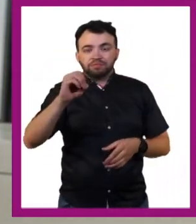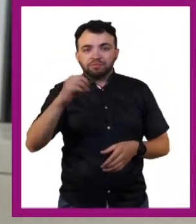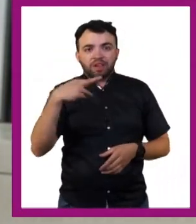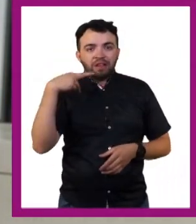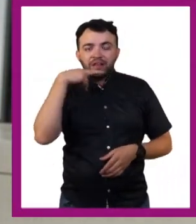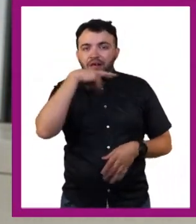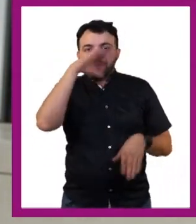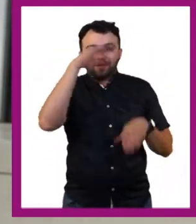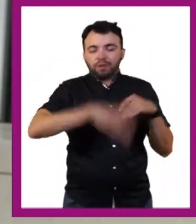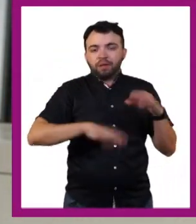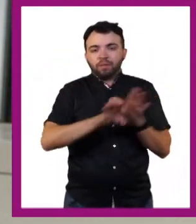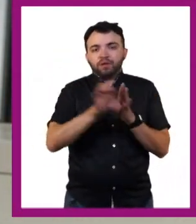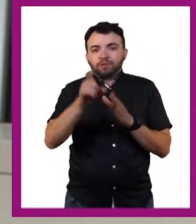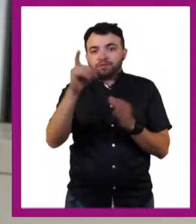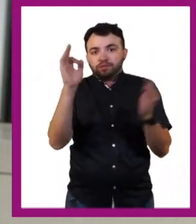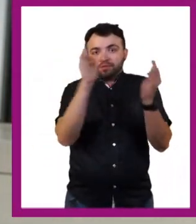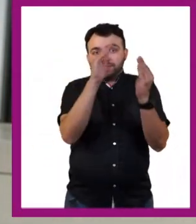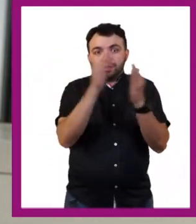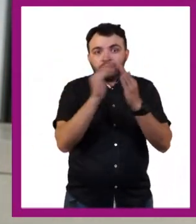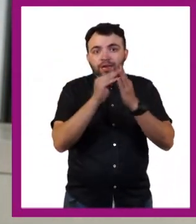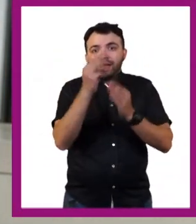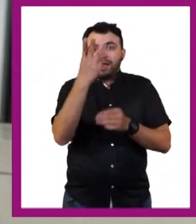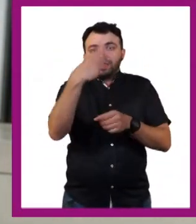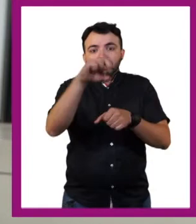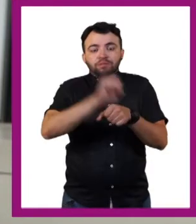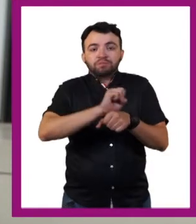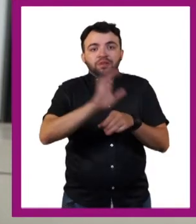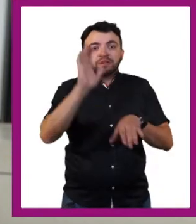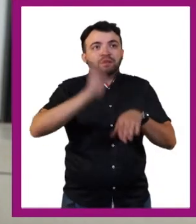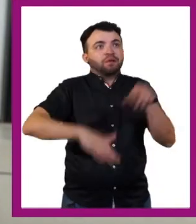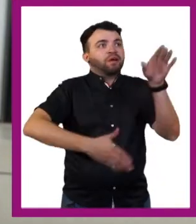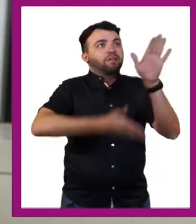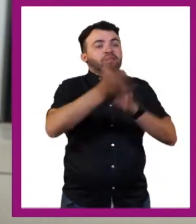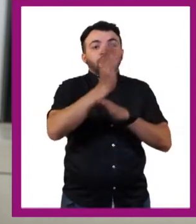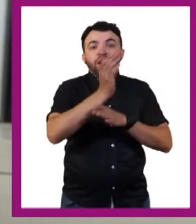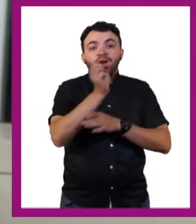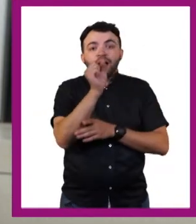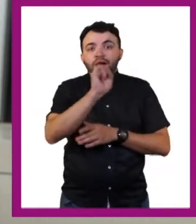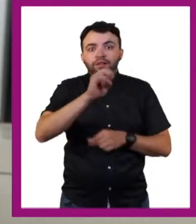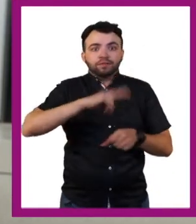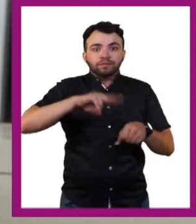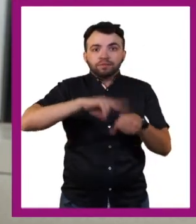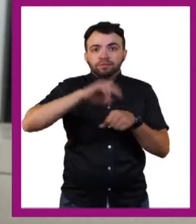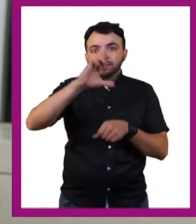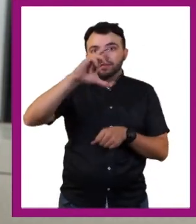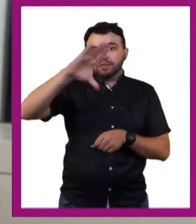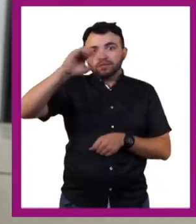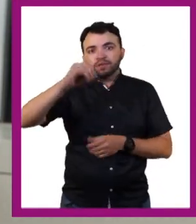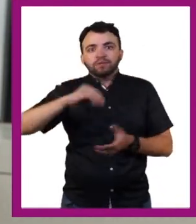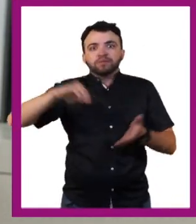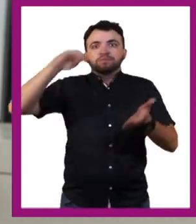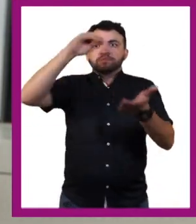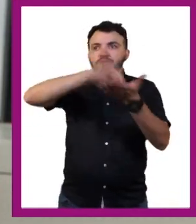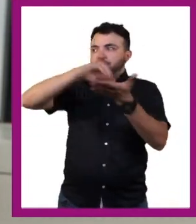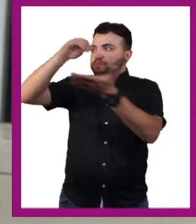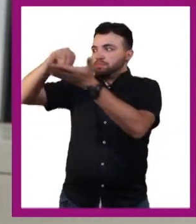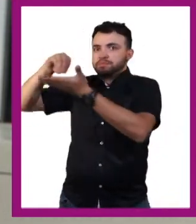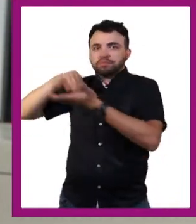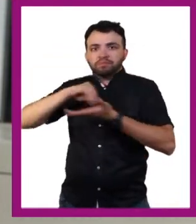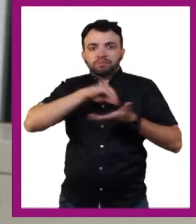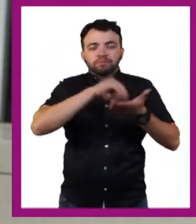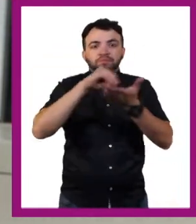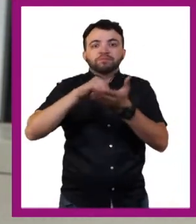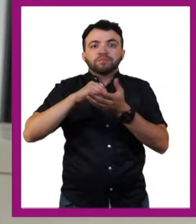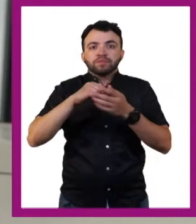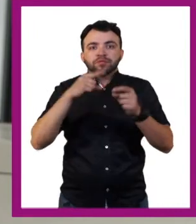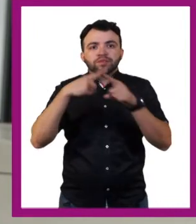está 3 semanas y bye, no los vuelves a ver jamás. Y el circo es así, es itinerante, se mueve. Entonces era como un